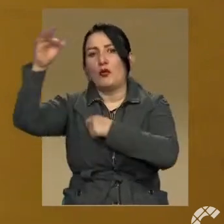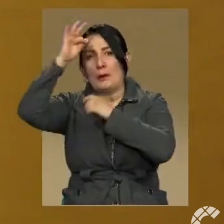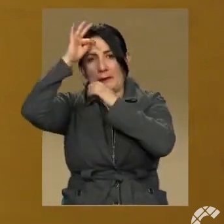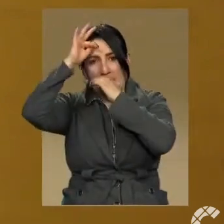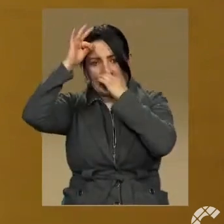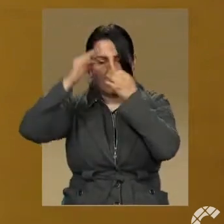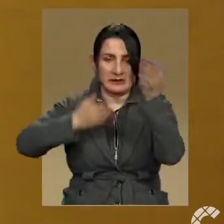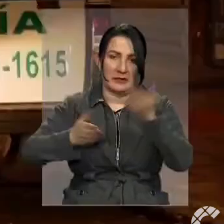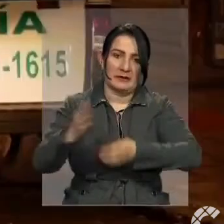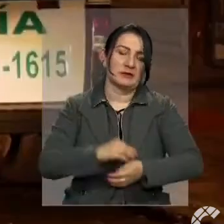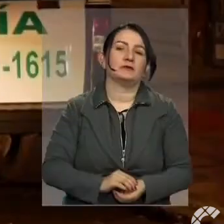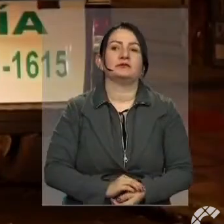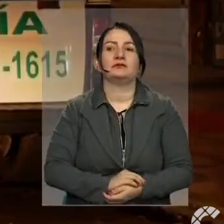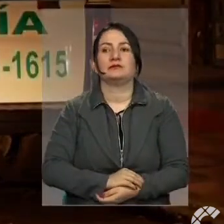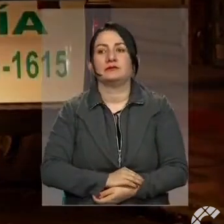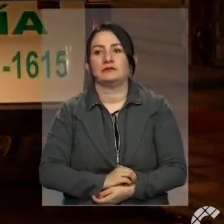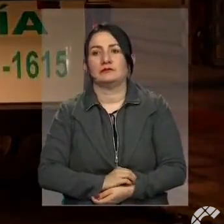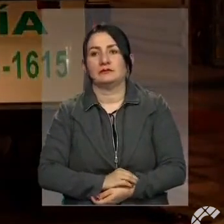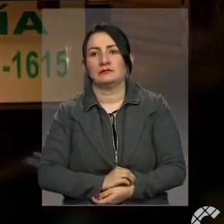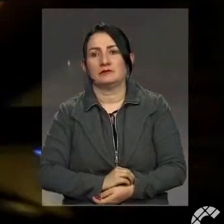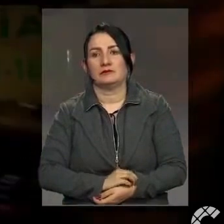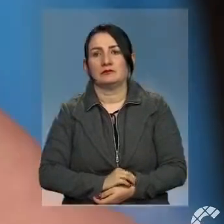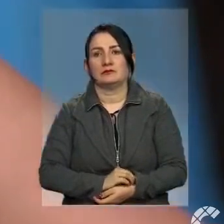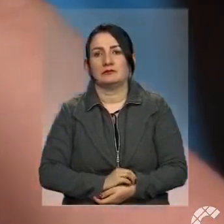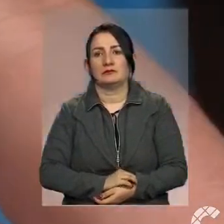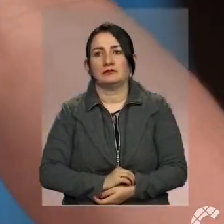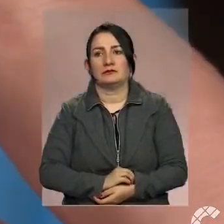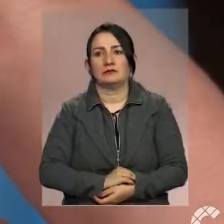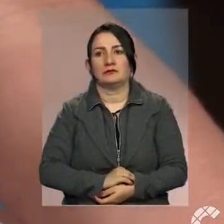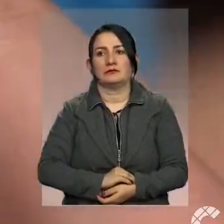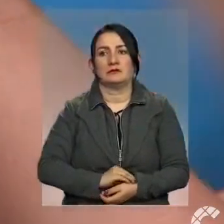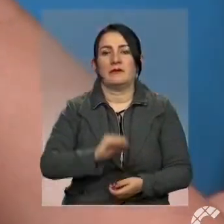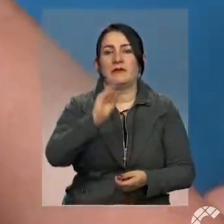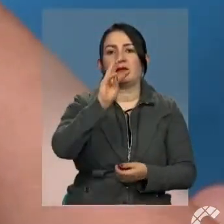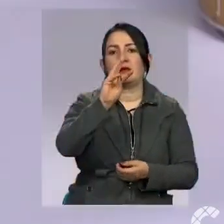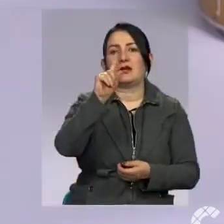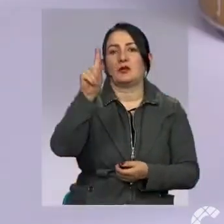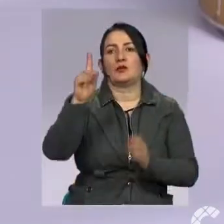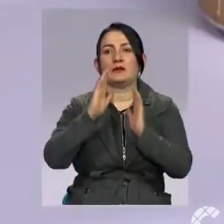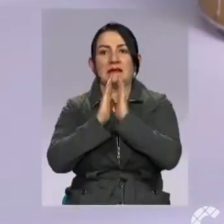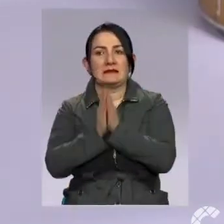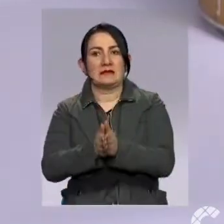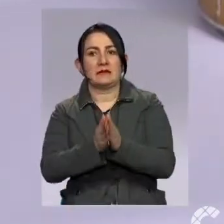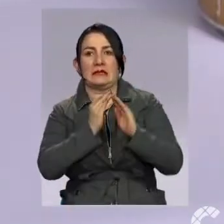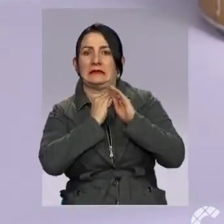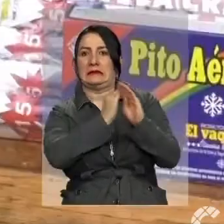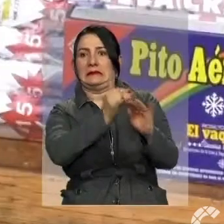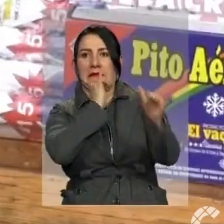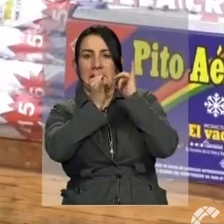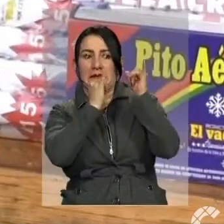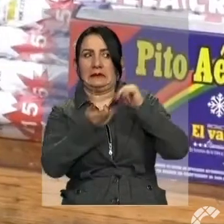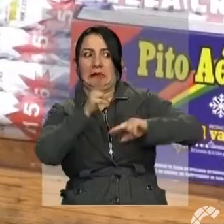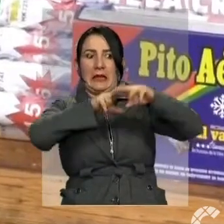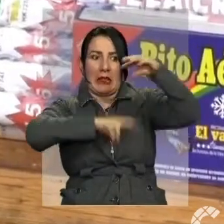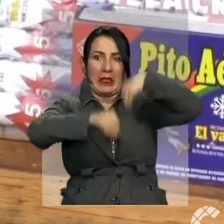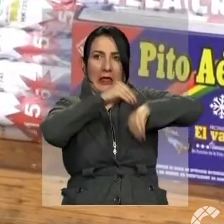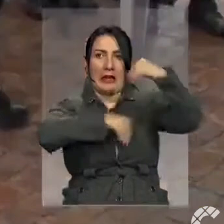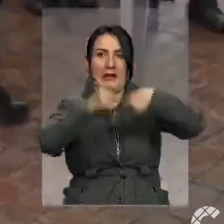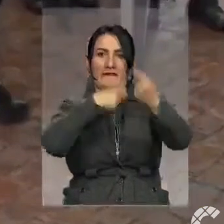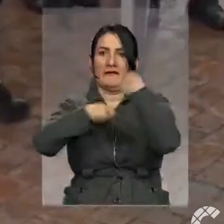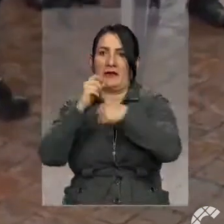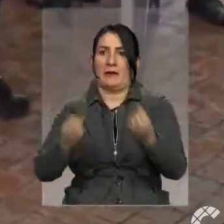nuestros servicios de urgencias. Durante el 31 de diciembre se llevarán a cabo operativos contra el licor adulterado y venta de pólvora en